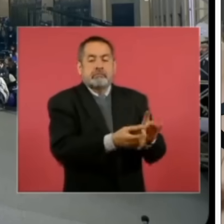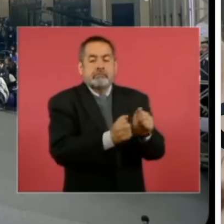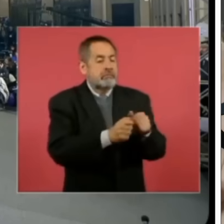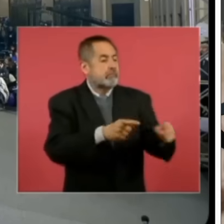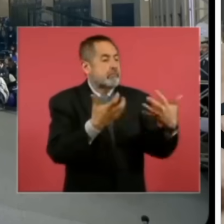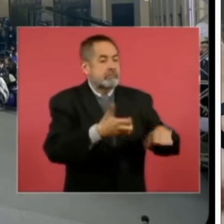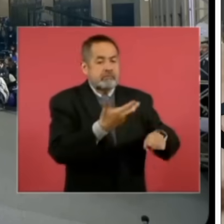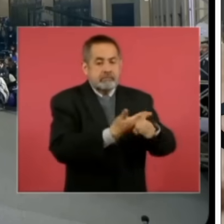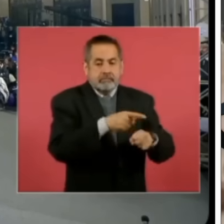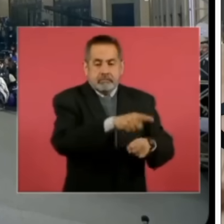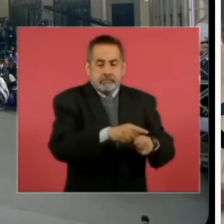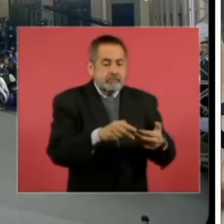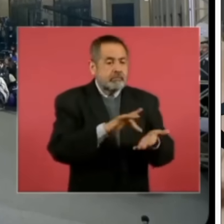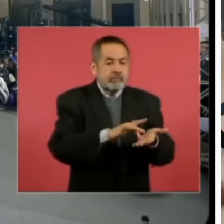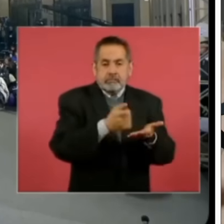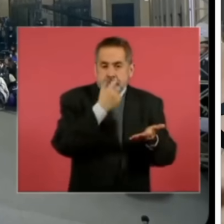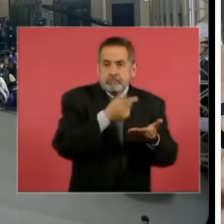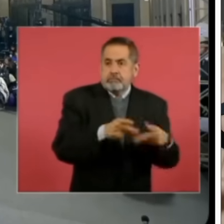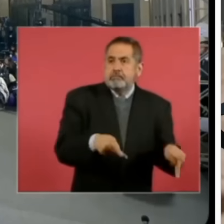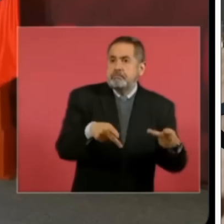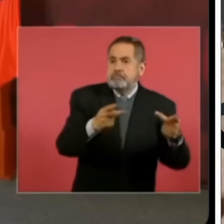con una empresa que distribuía medicamentos?